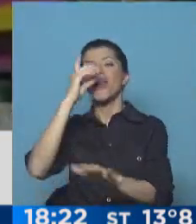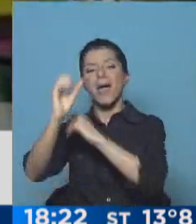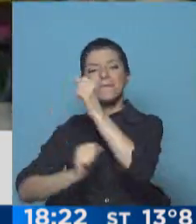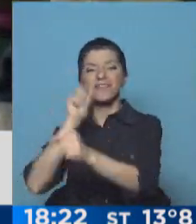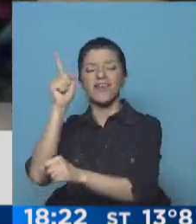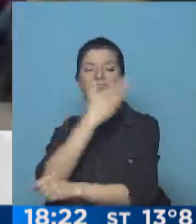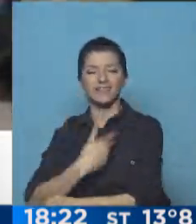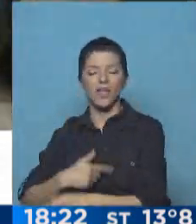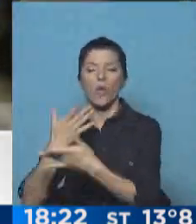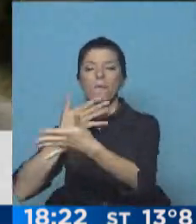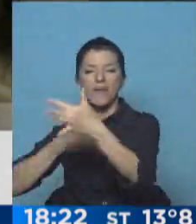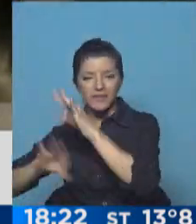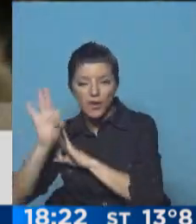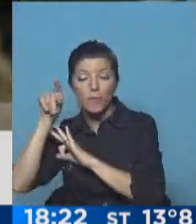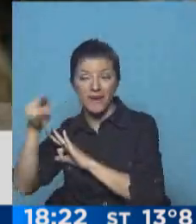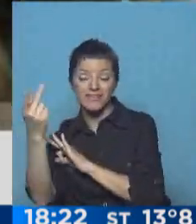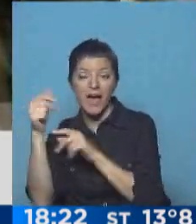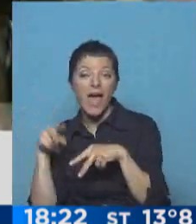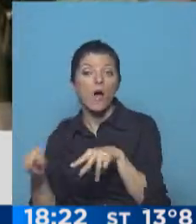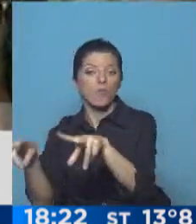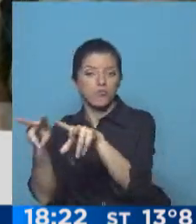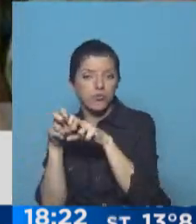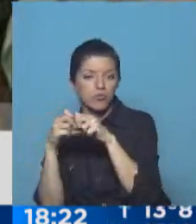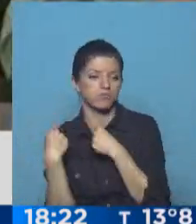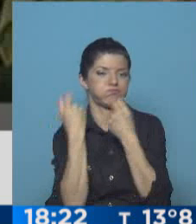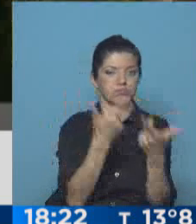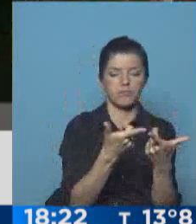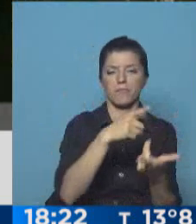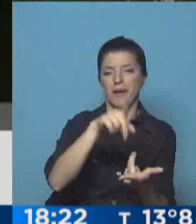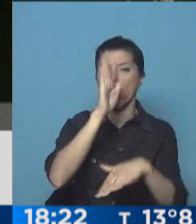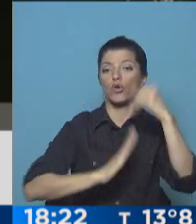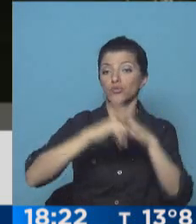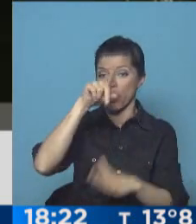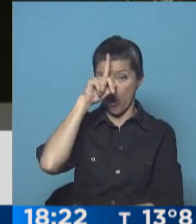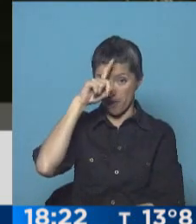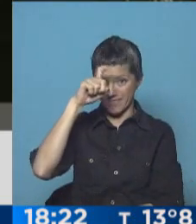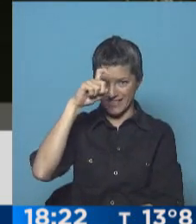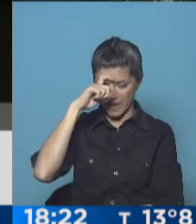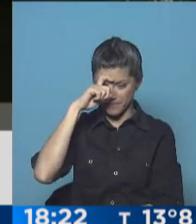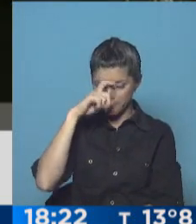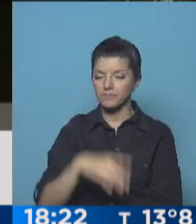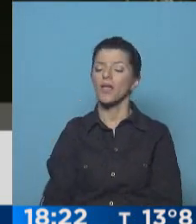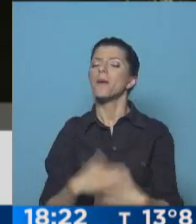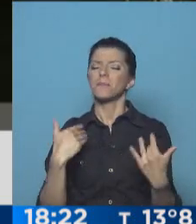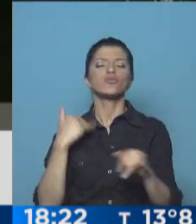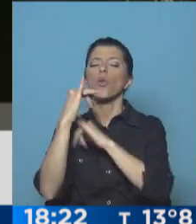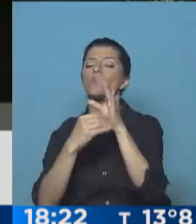Estado para destinar esos recursos para construir hospitales. Lo digo por la ausencia durante décadas del Estado Nacional en